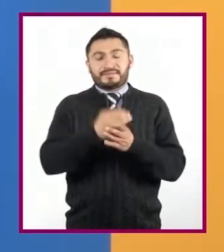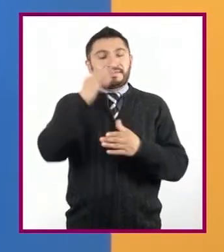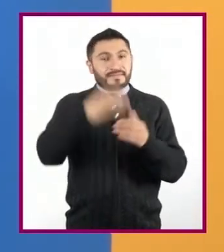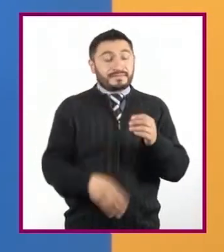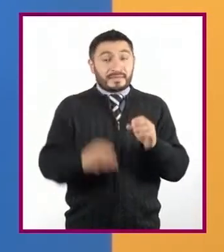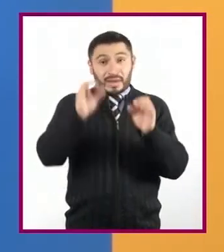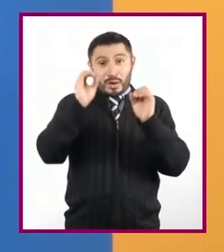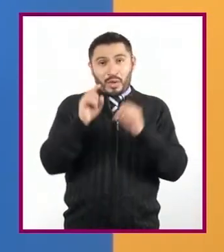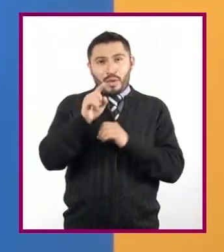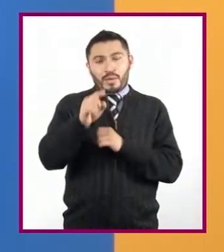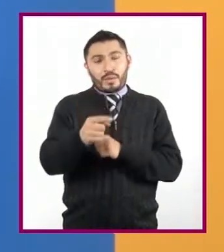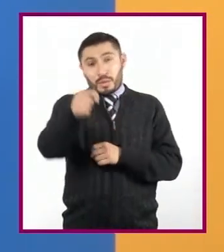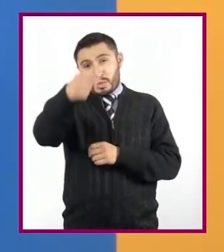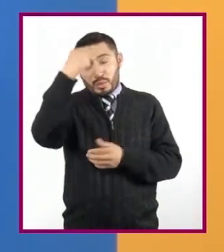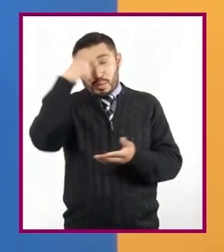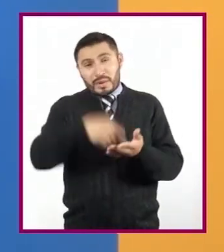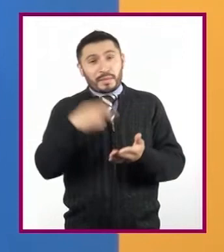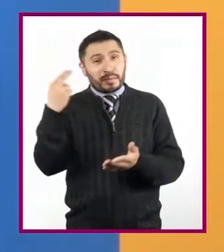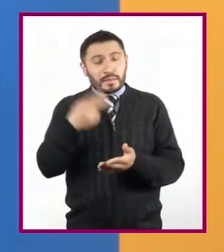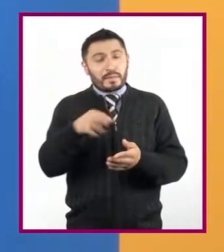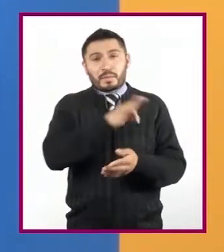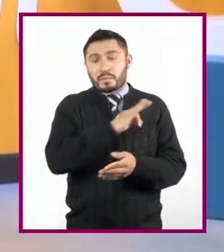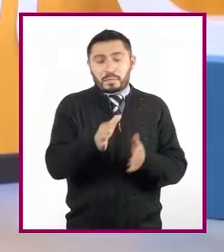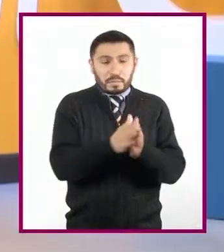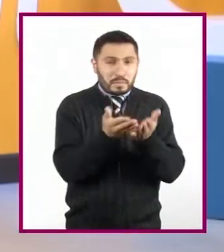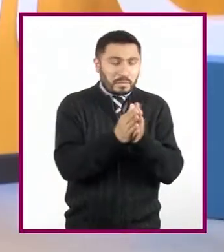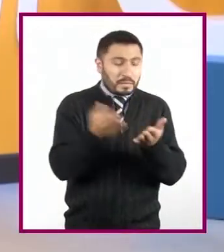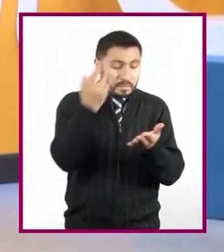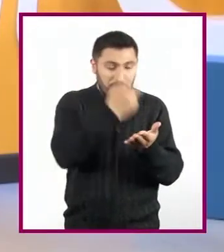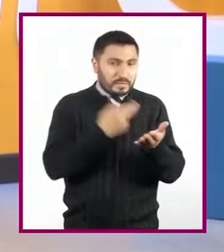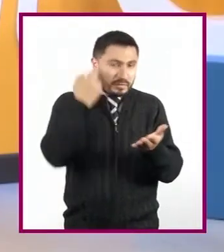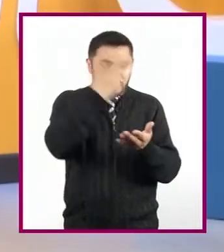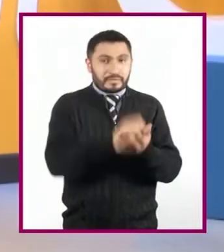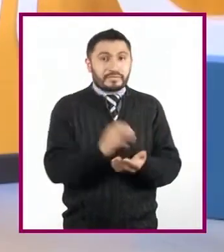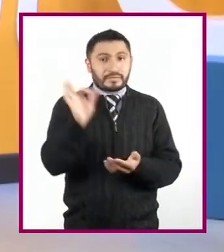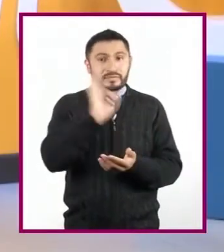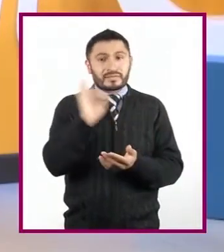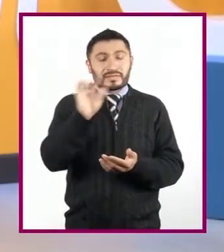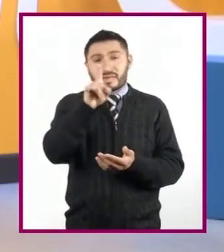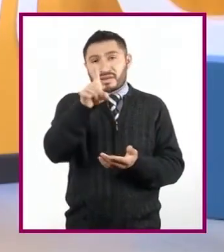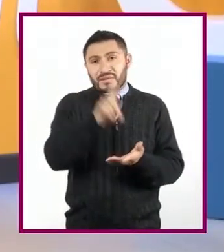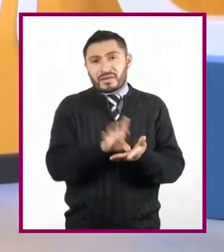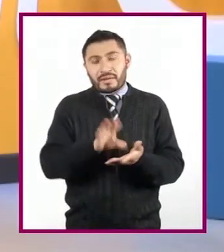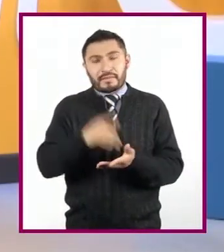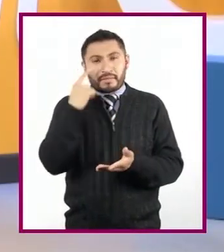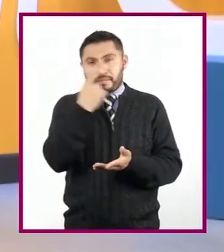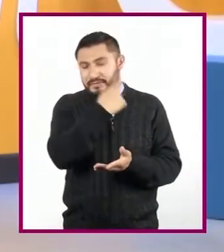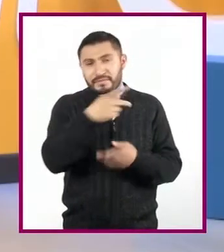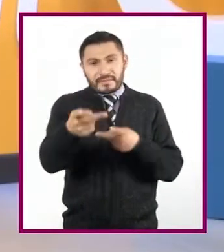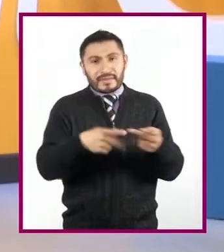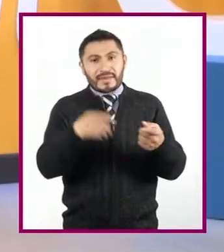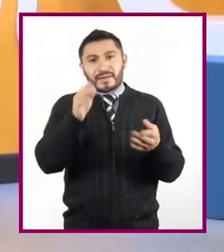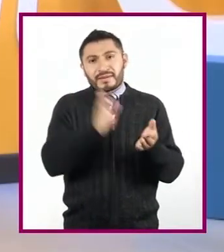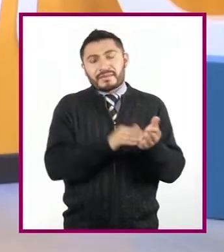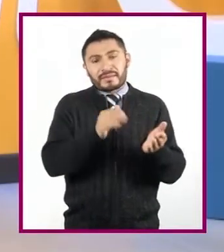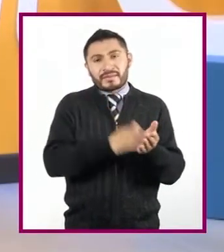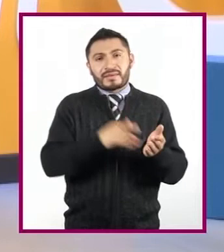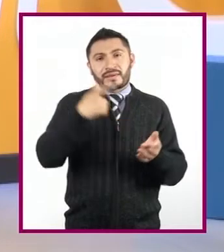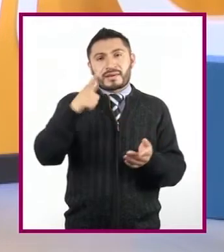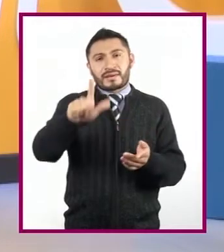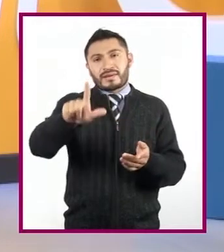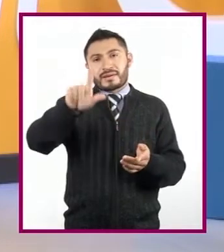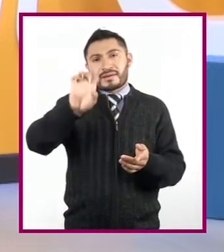necesario, podrán consultar su libro de texto. Si tienen discapacidad visual, preparen hojas